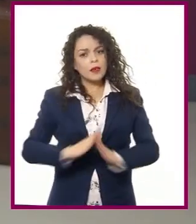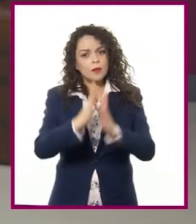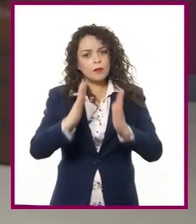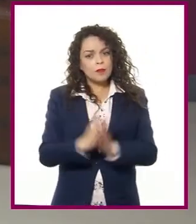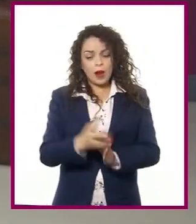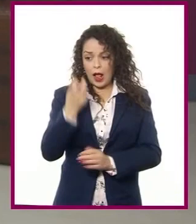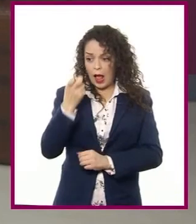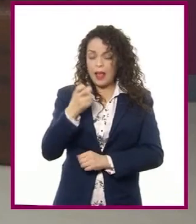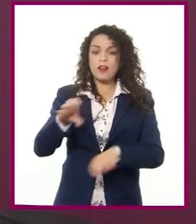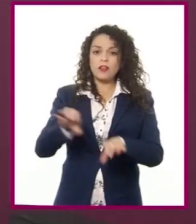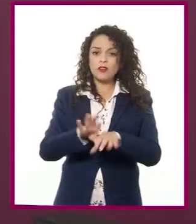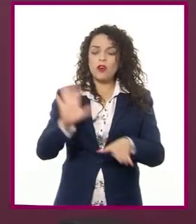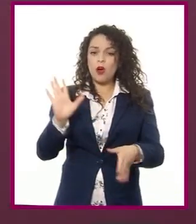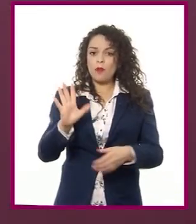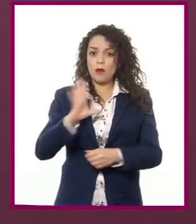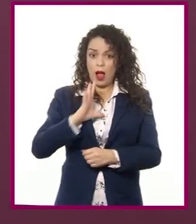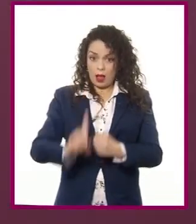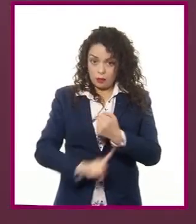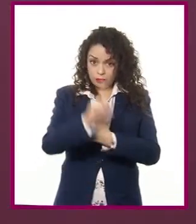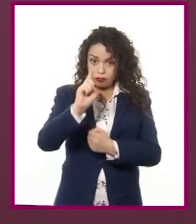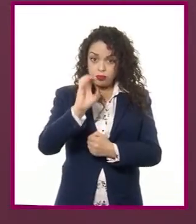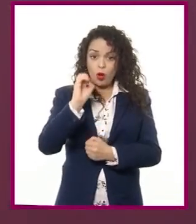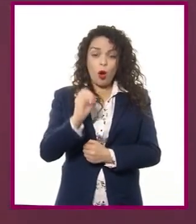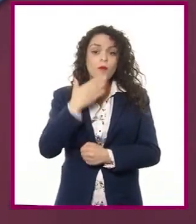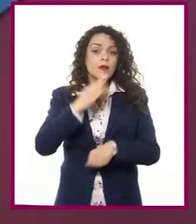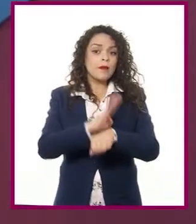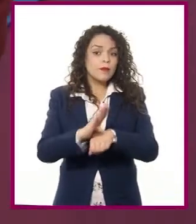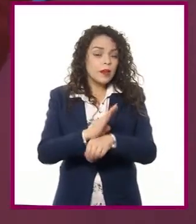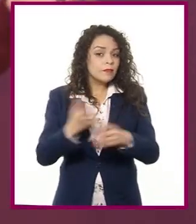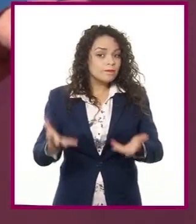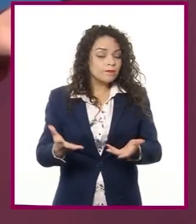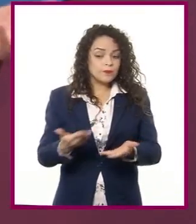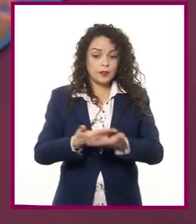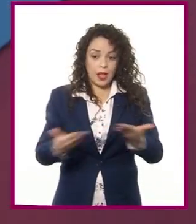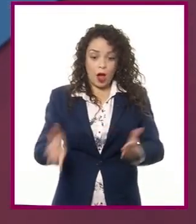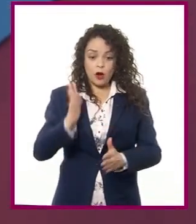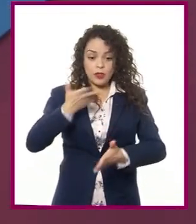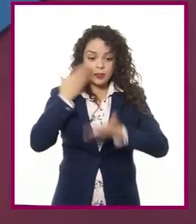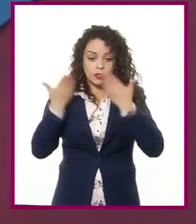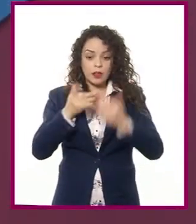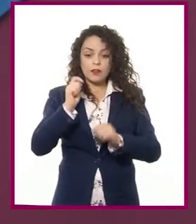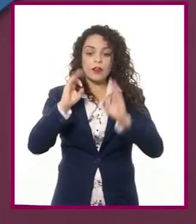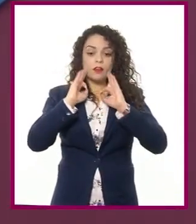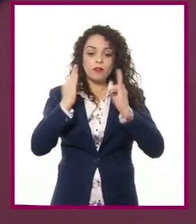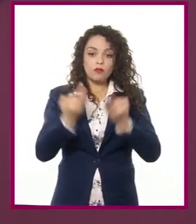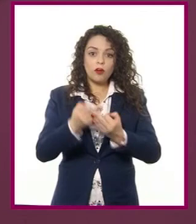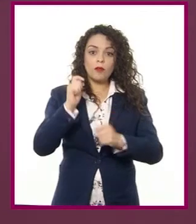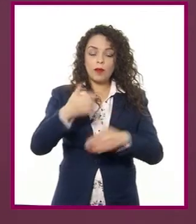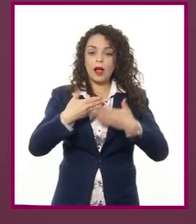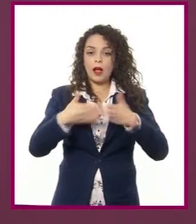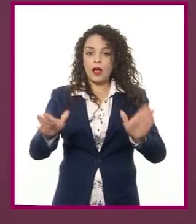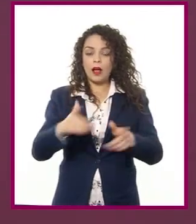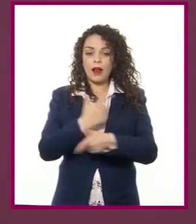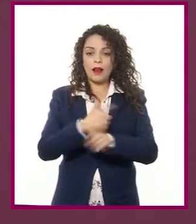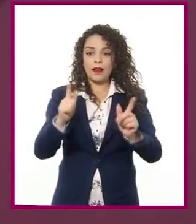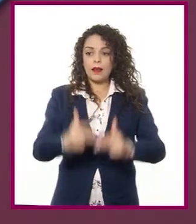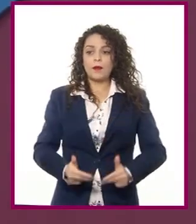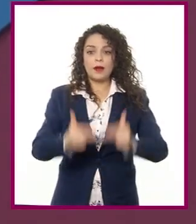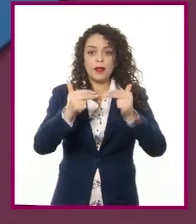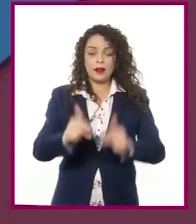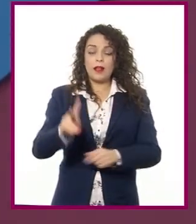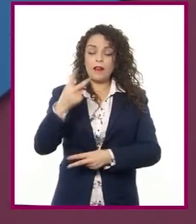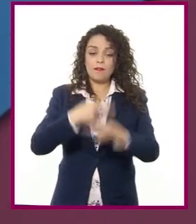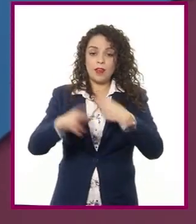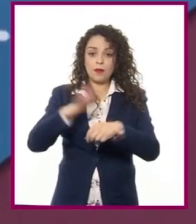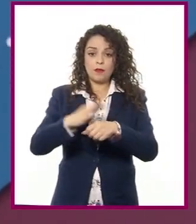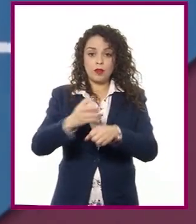esto? Hoy hemos estudiado la manera en que los tratados de libre comercio y las áreas de libre comercio pueden crear oportunidades